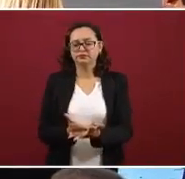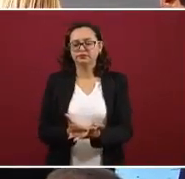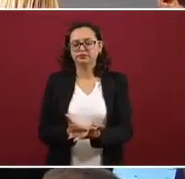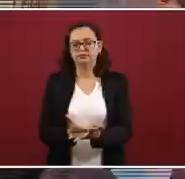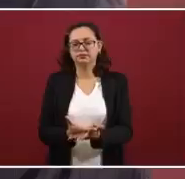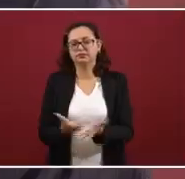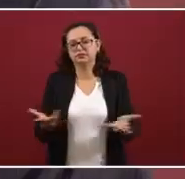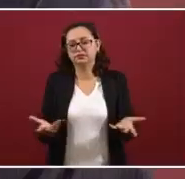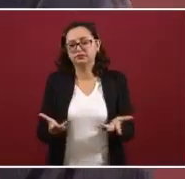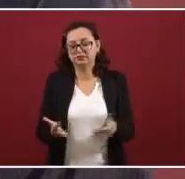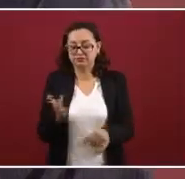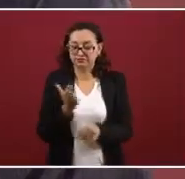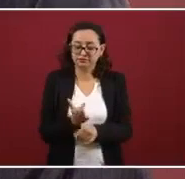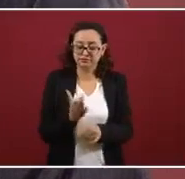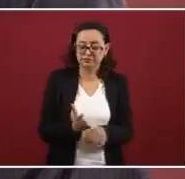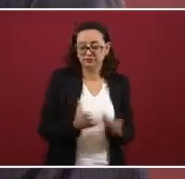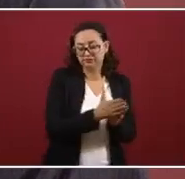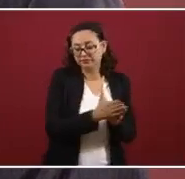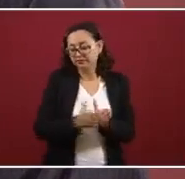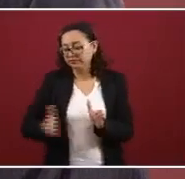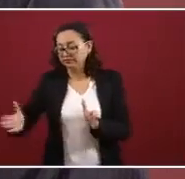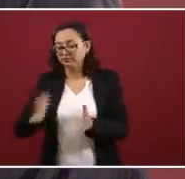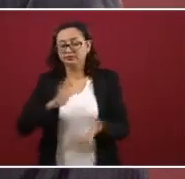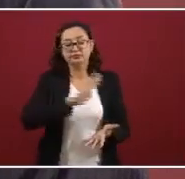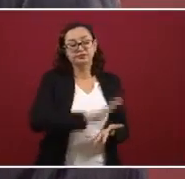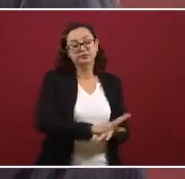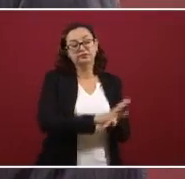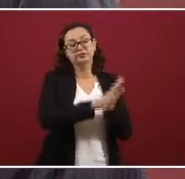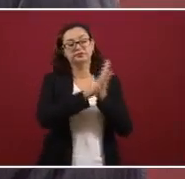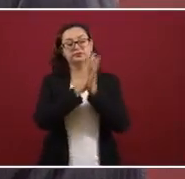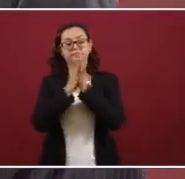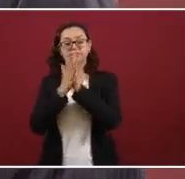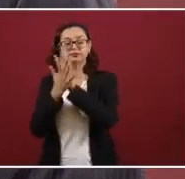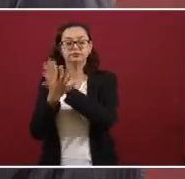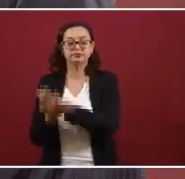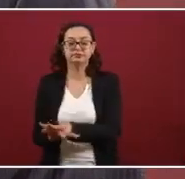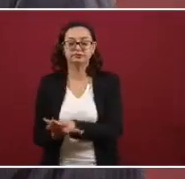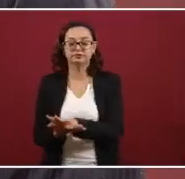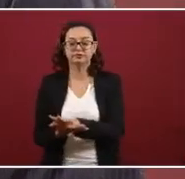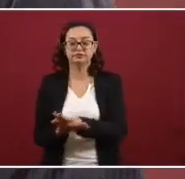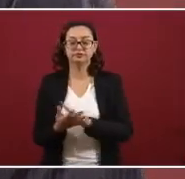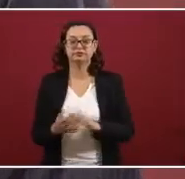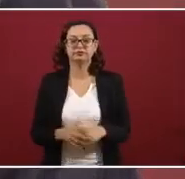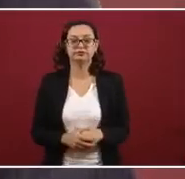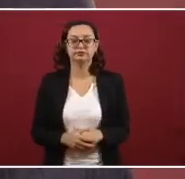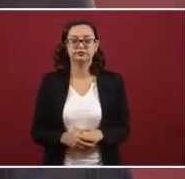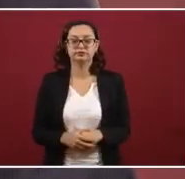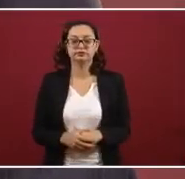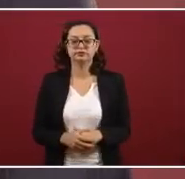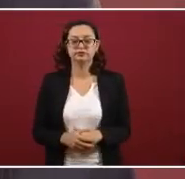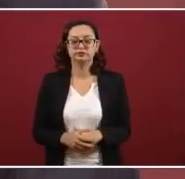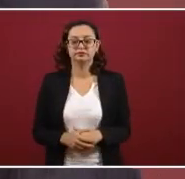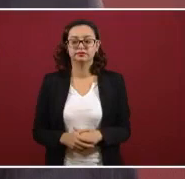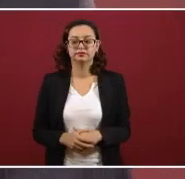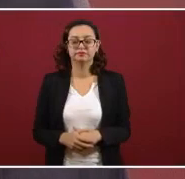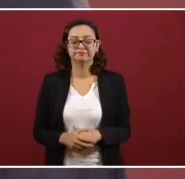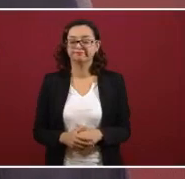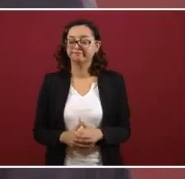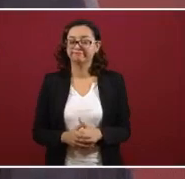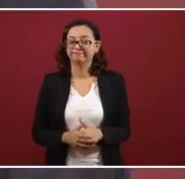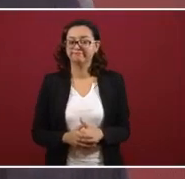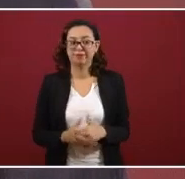porque estamos en un proceso de transformación, ¿sí? Y no todos